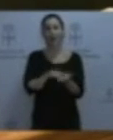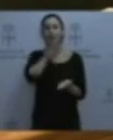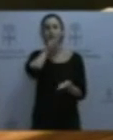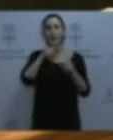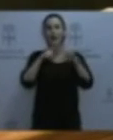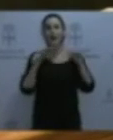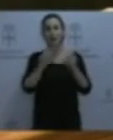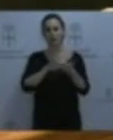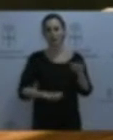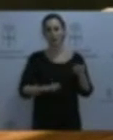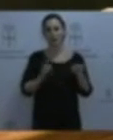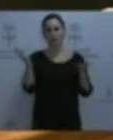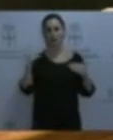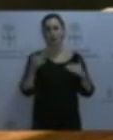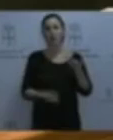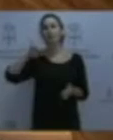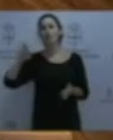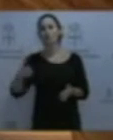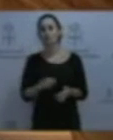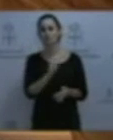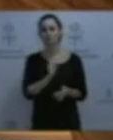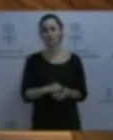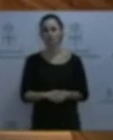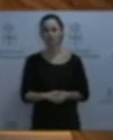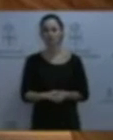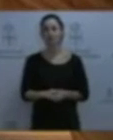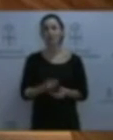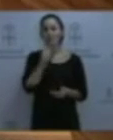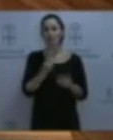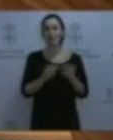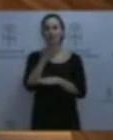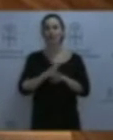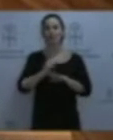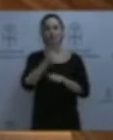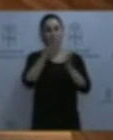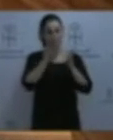libros de texto con respecto a las demás lenguas del Estado? Buenos días, consejero.